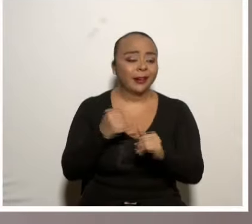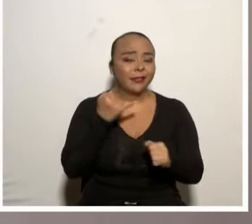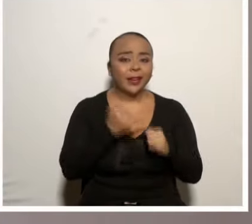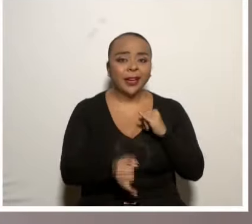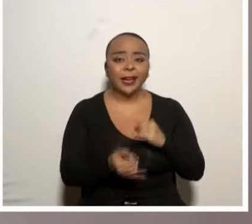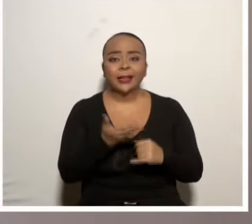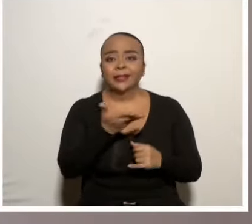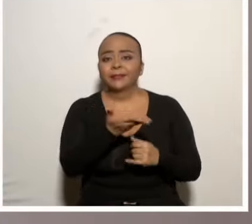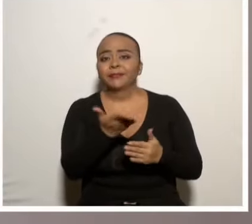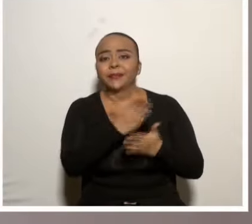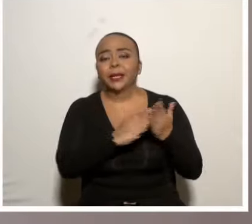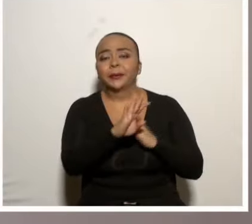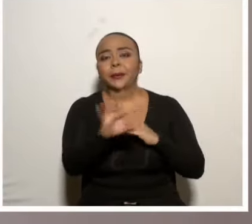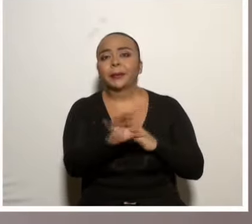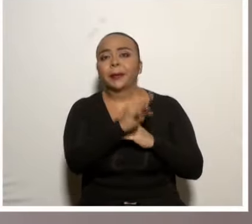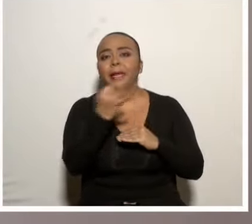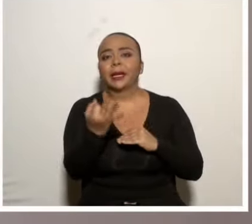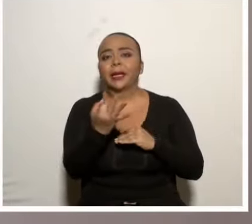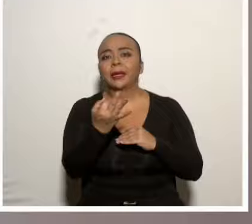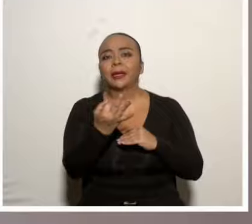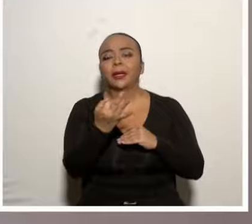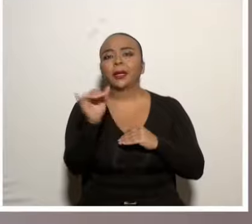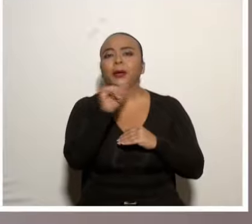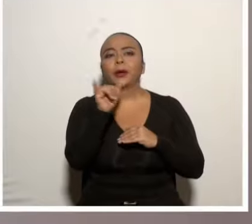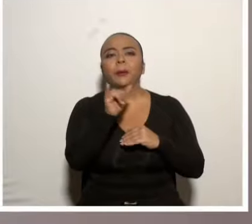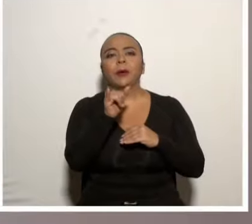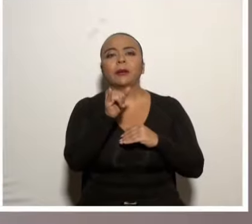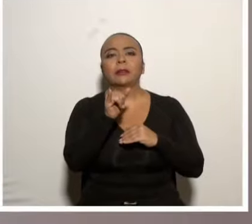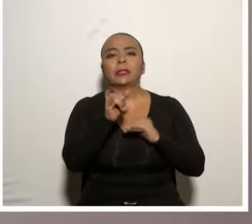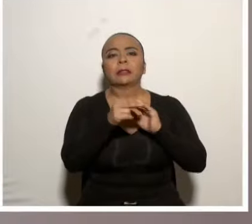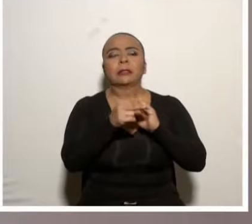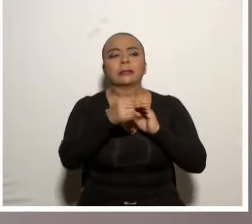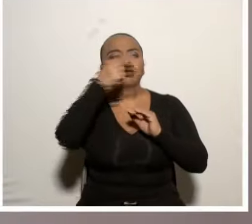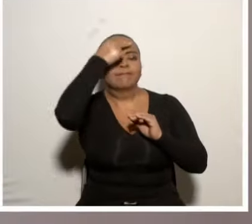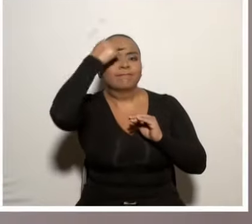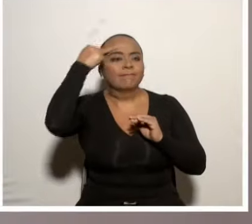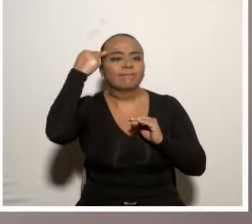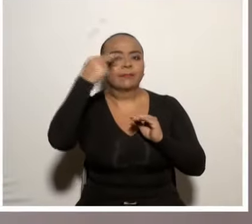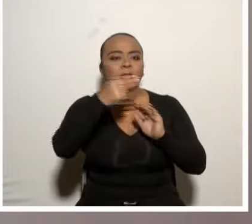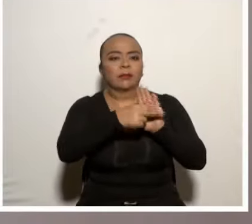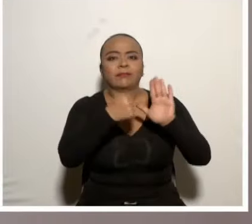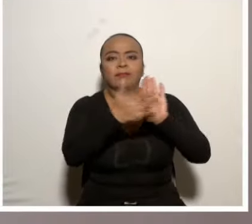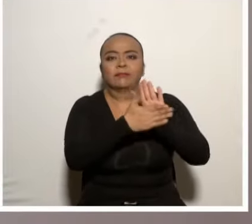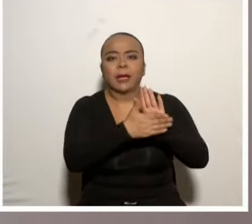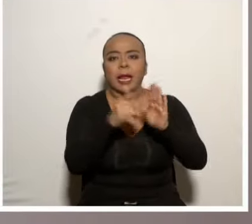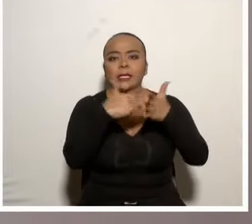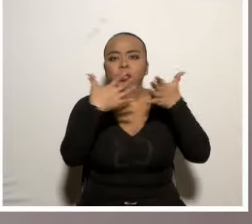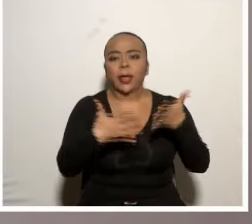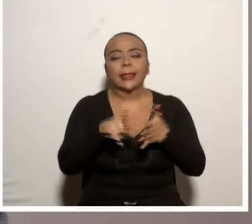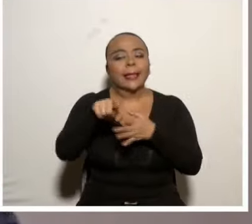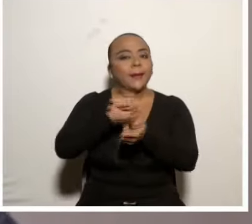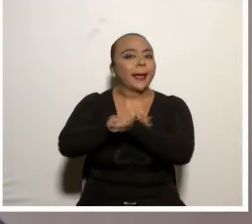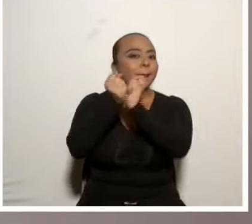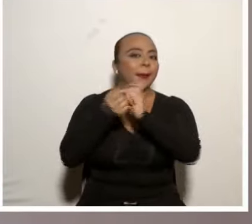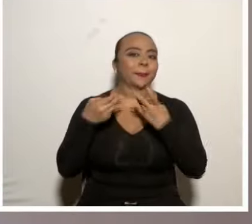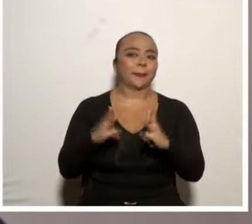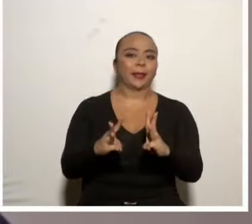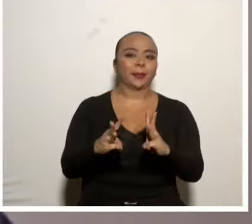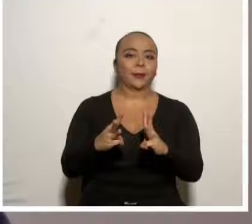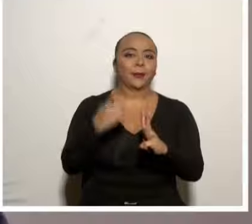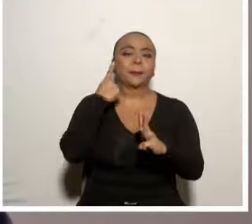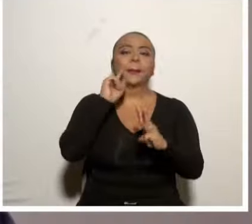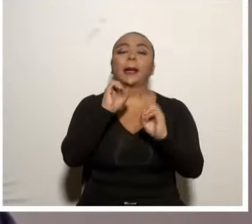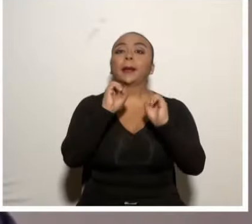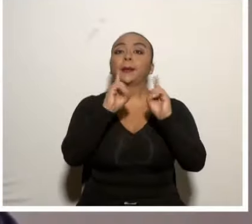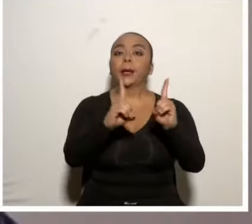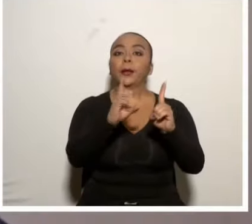termina de alguna manera estigmatizando, señalando, separando al estudiante. Hay que cambiar el método para el educador y